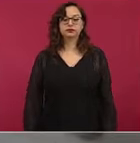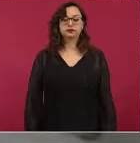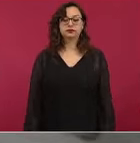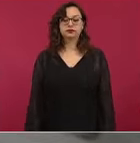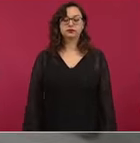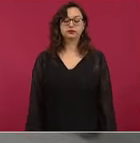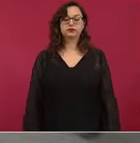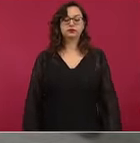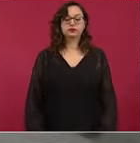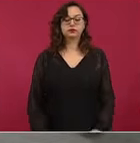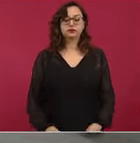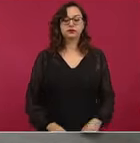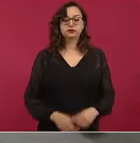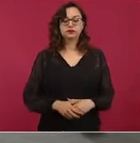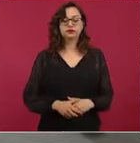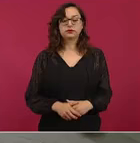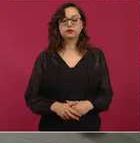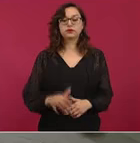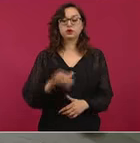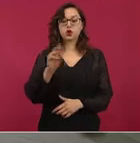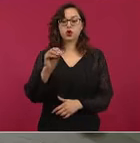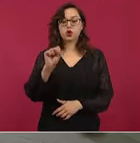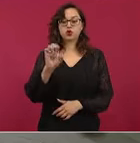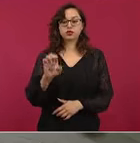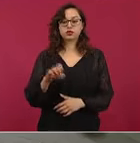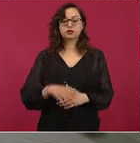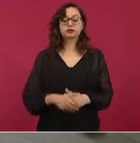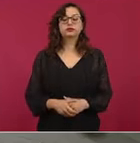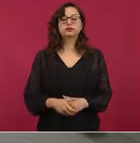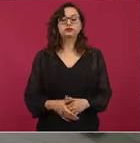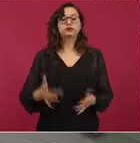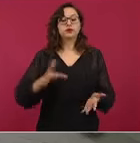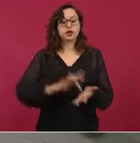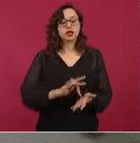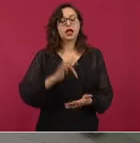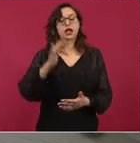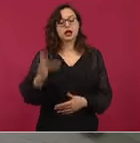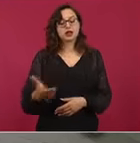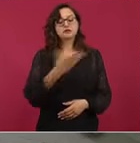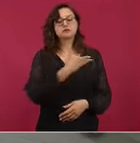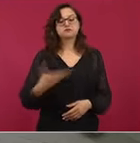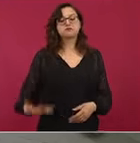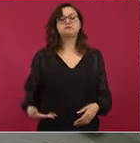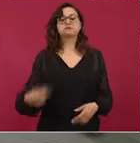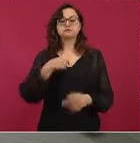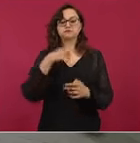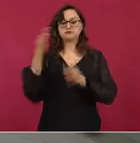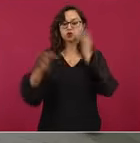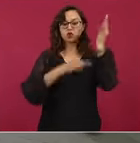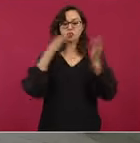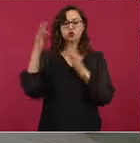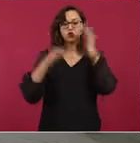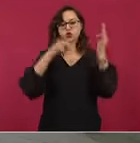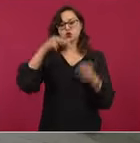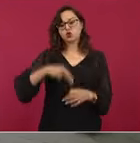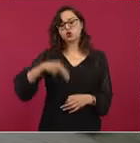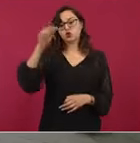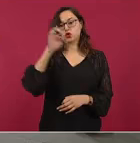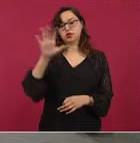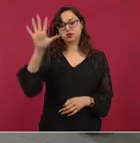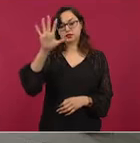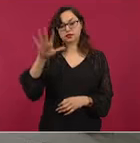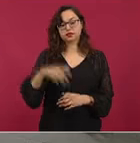Bueno, José Sobrevilla. Gracias, presidente. Noreste.net, Veracruz también. Y a propósito